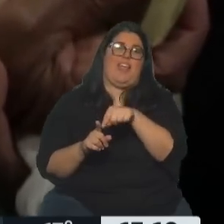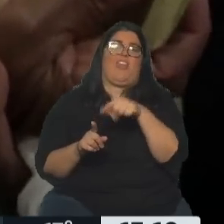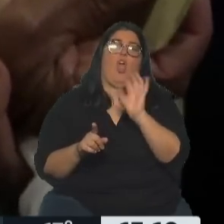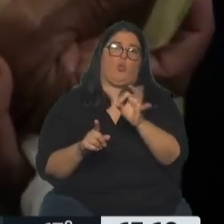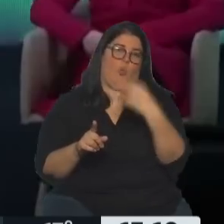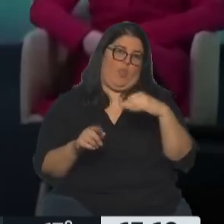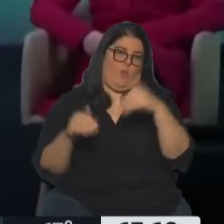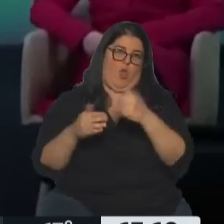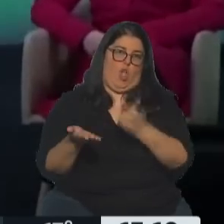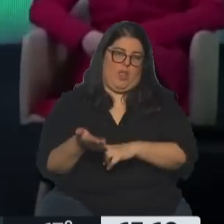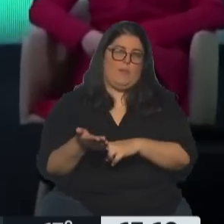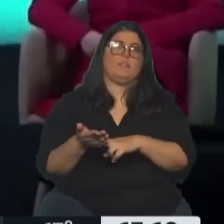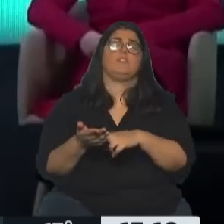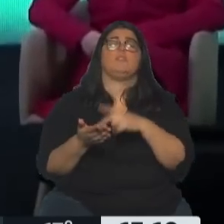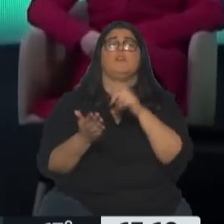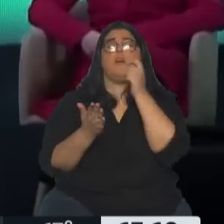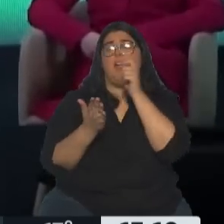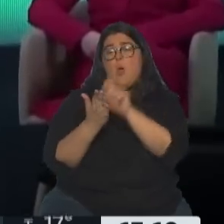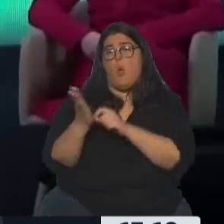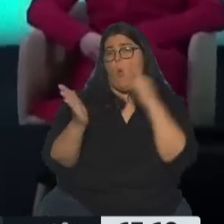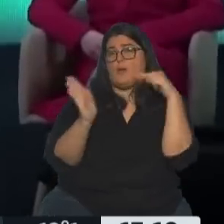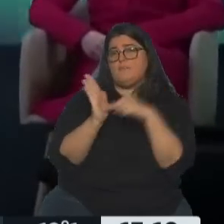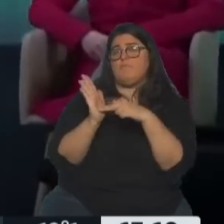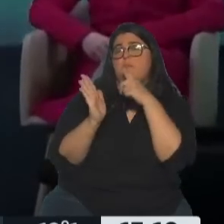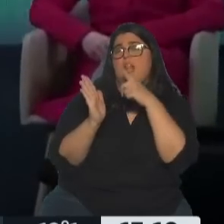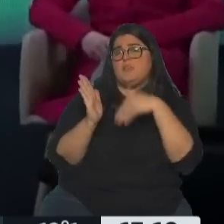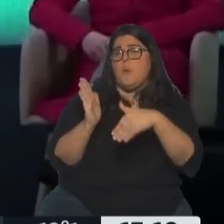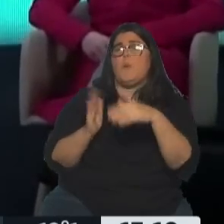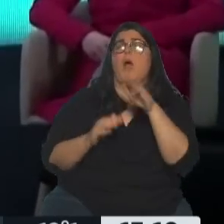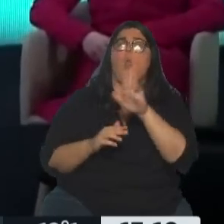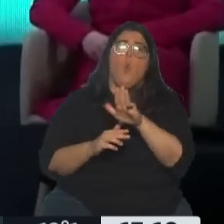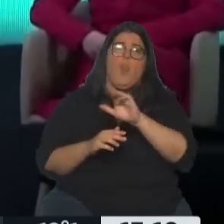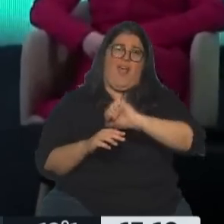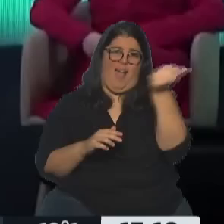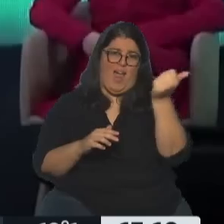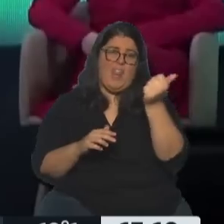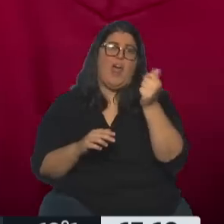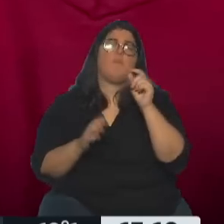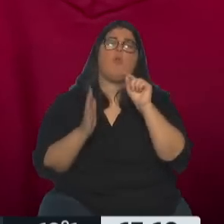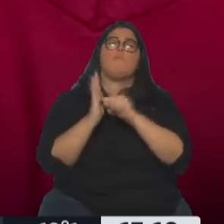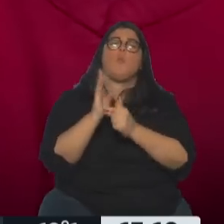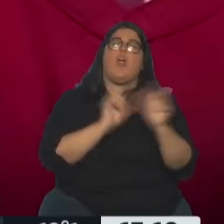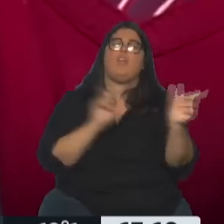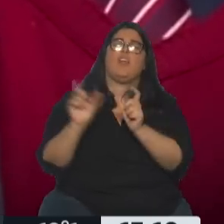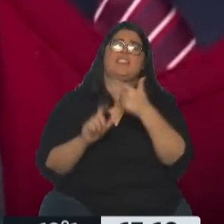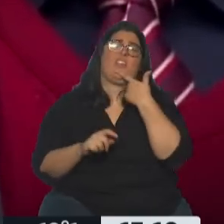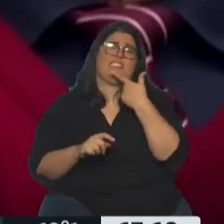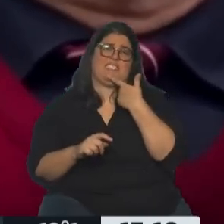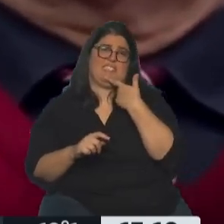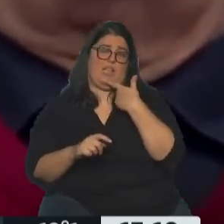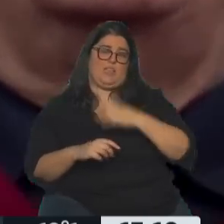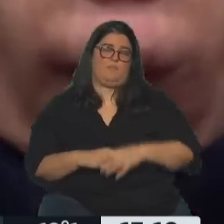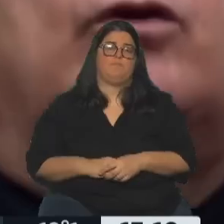una encuesta, resultaría en un contundente triunfo de Lula, con 17 puntos de ventaja sobre el actual